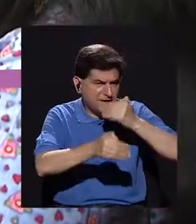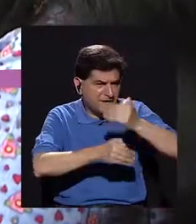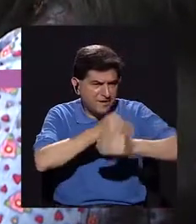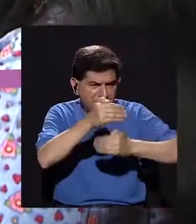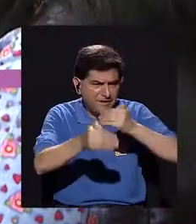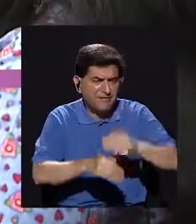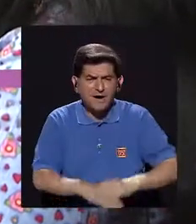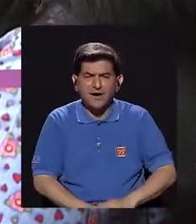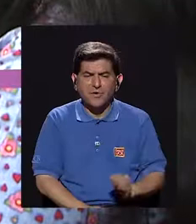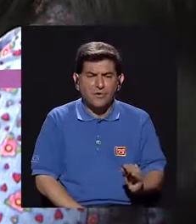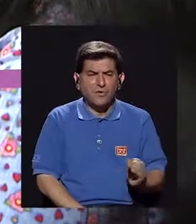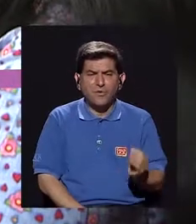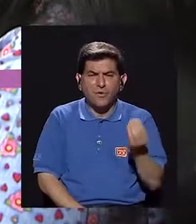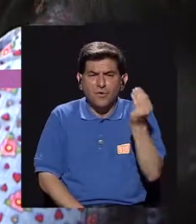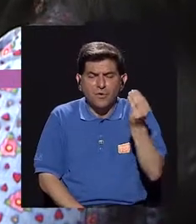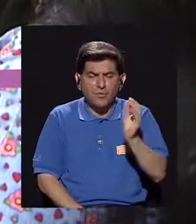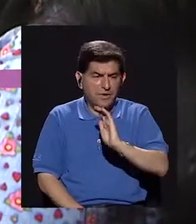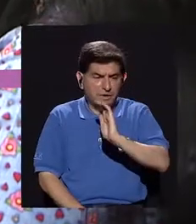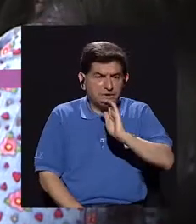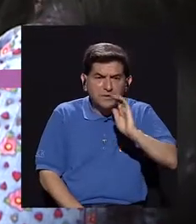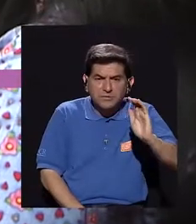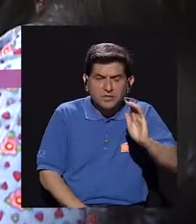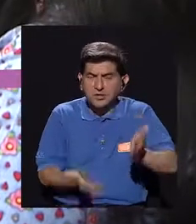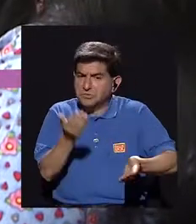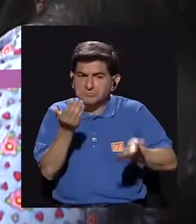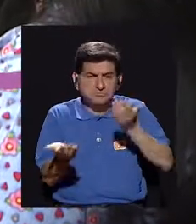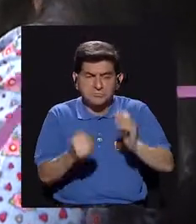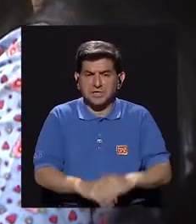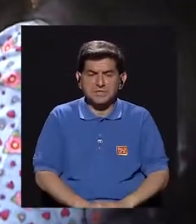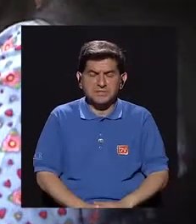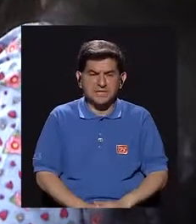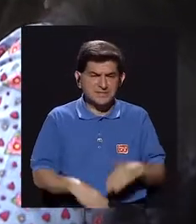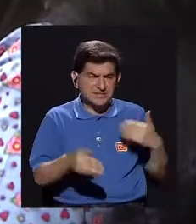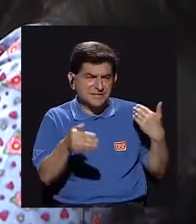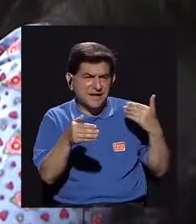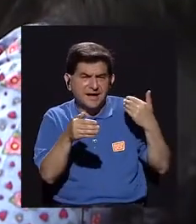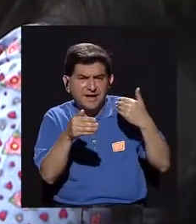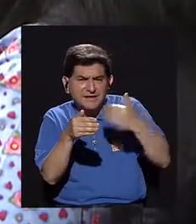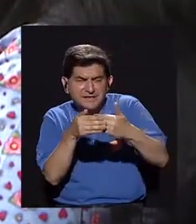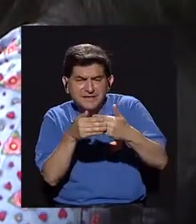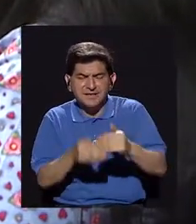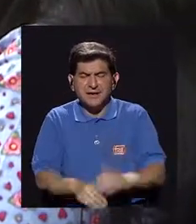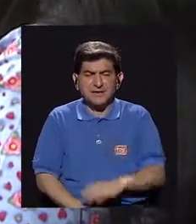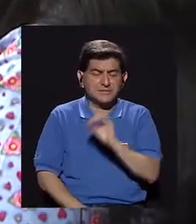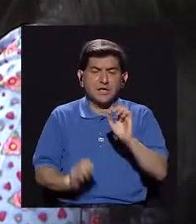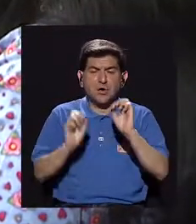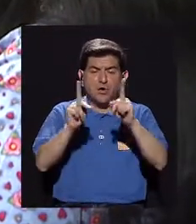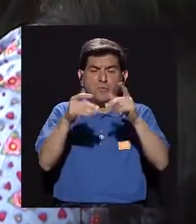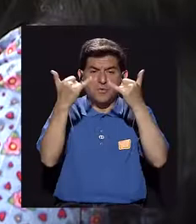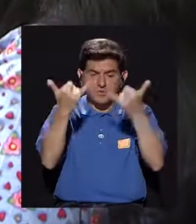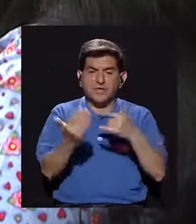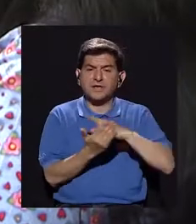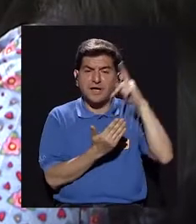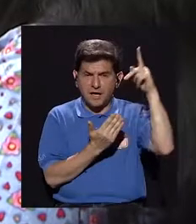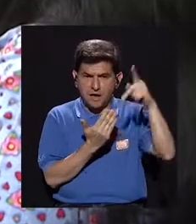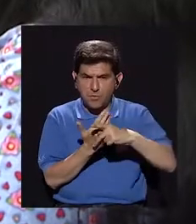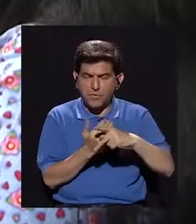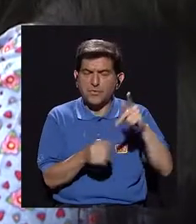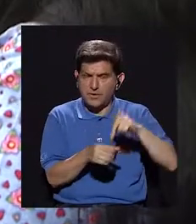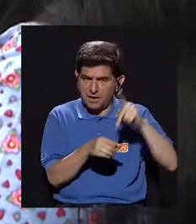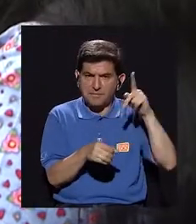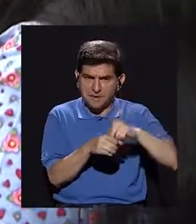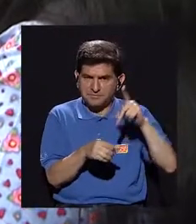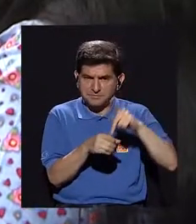trabajo, estos menores, ellos, ellas que se acercan o que han tenido la oportunidad de estar en un programa,